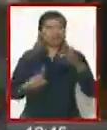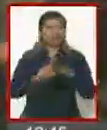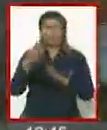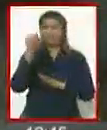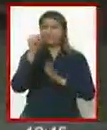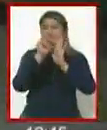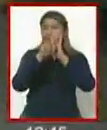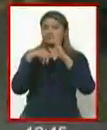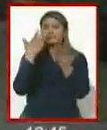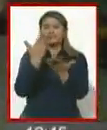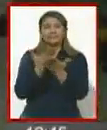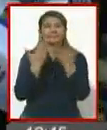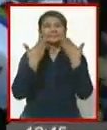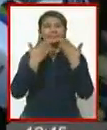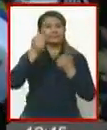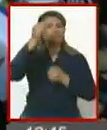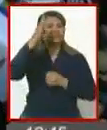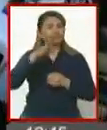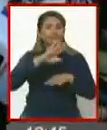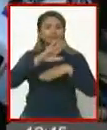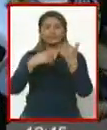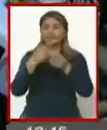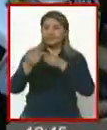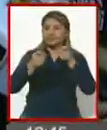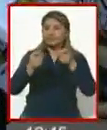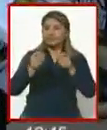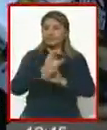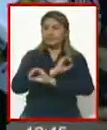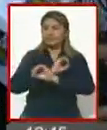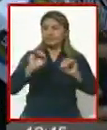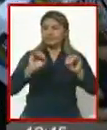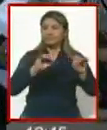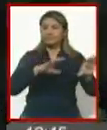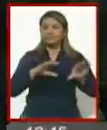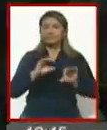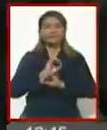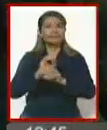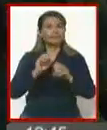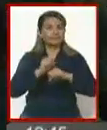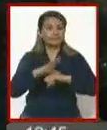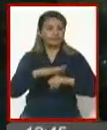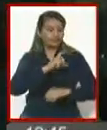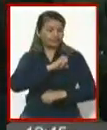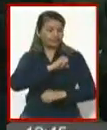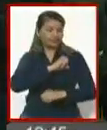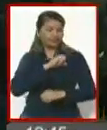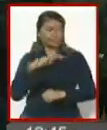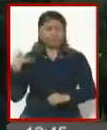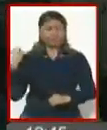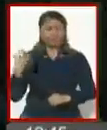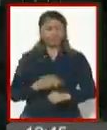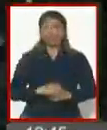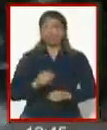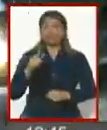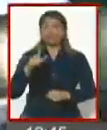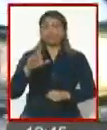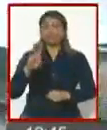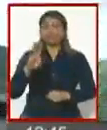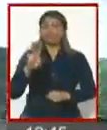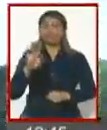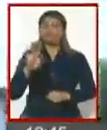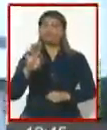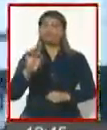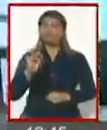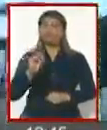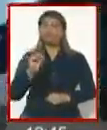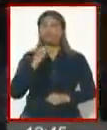minutos estuvimos en lugar y gracias a Dios todo está bajo control y no ocurrió ningún hecho de gravedad. El comandante departamental coronel Alfonso Siles